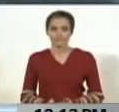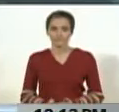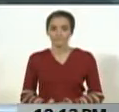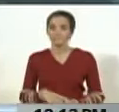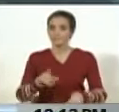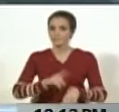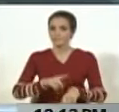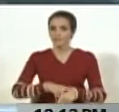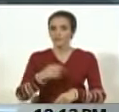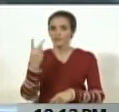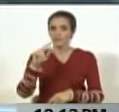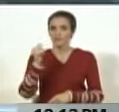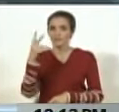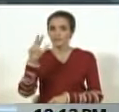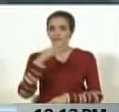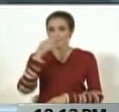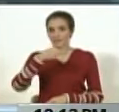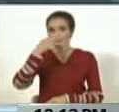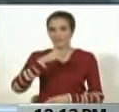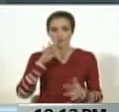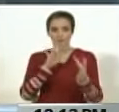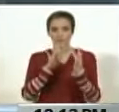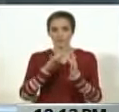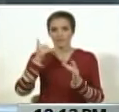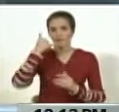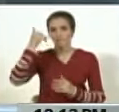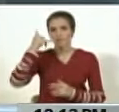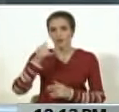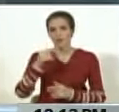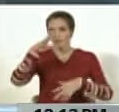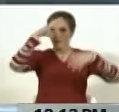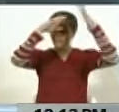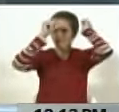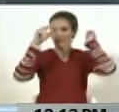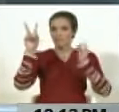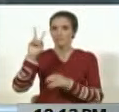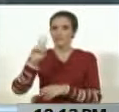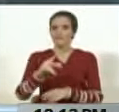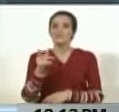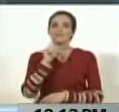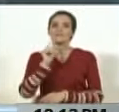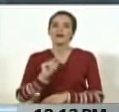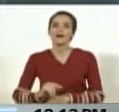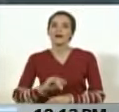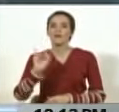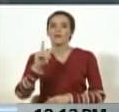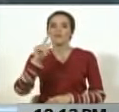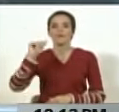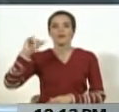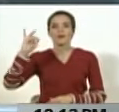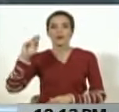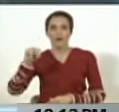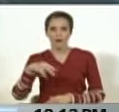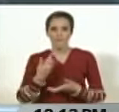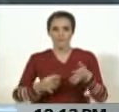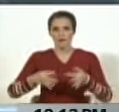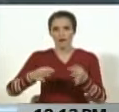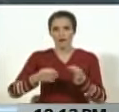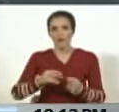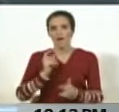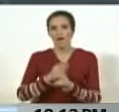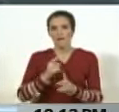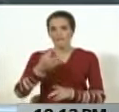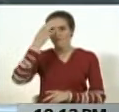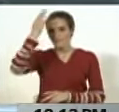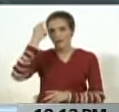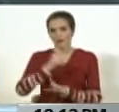Y a esta hora, 12:13 minutos de la tarde, hacemos un contacto telefónico con el embajador de Venezuela en Italia, Julián Isaías Rodríguez, abogado y ex fiscal